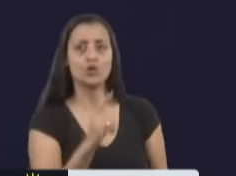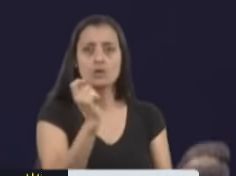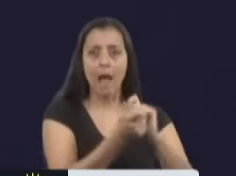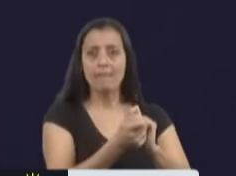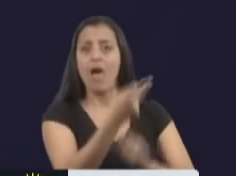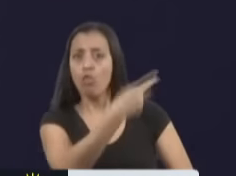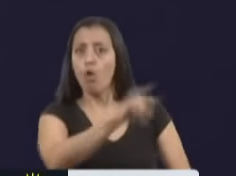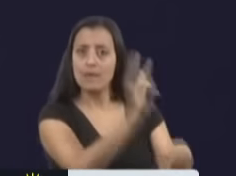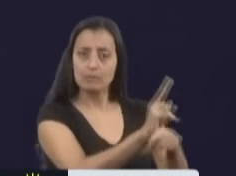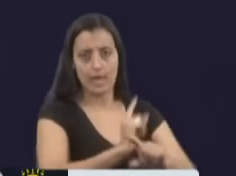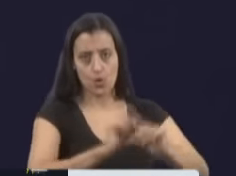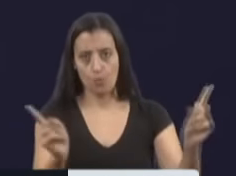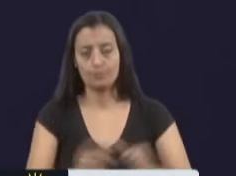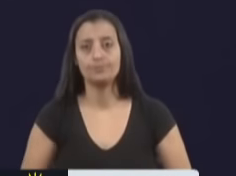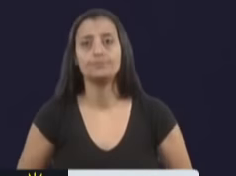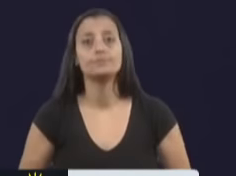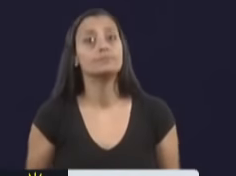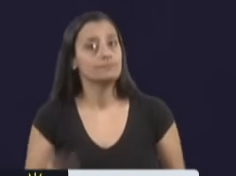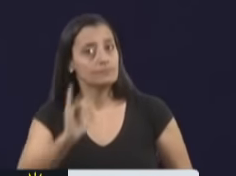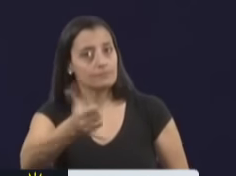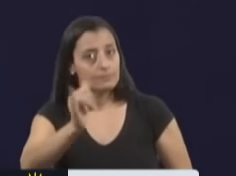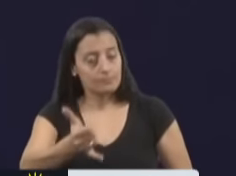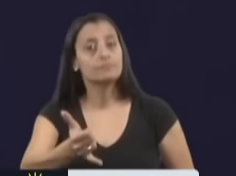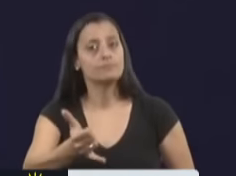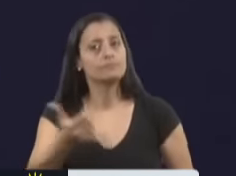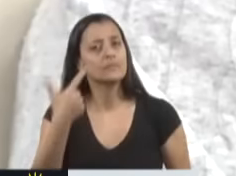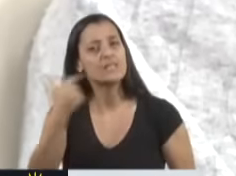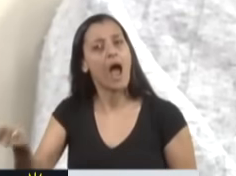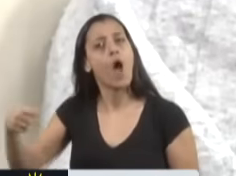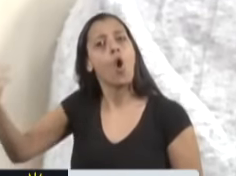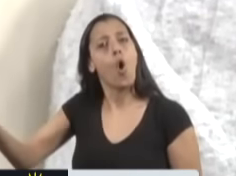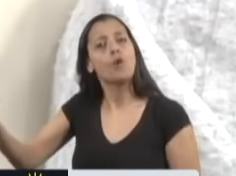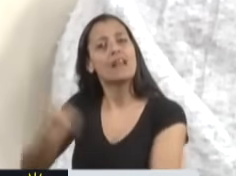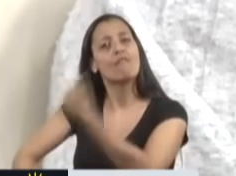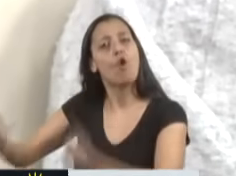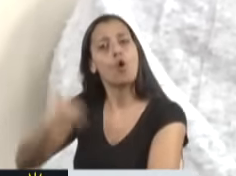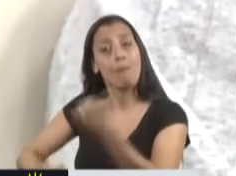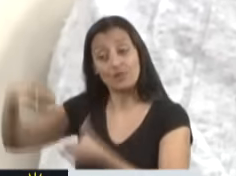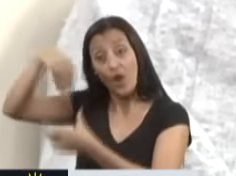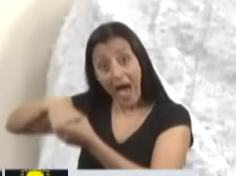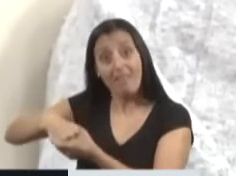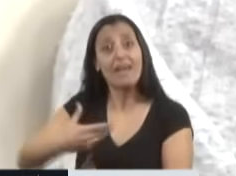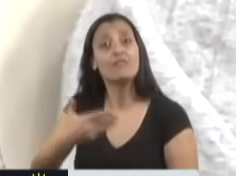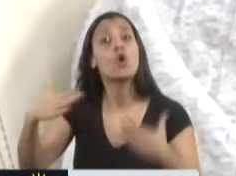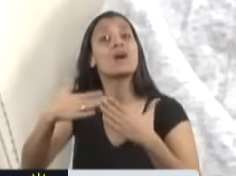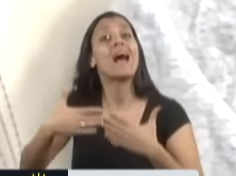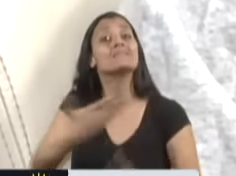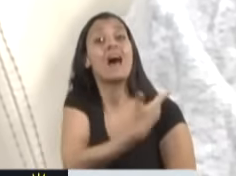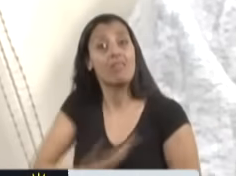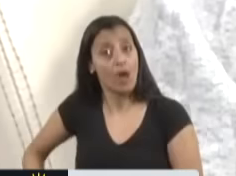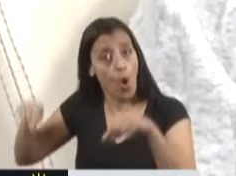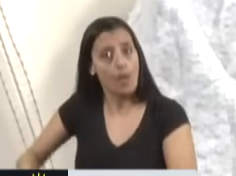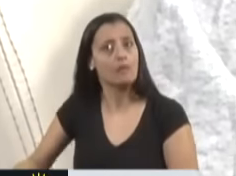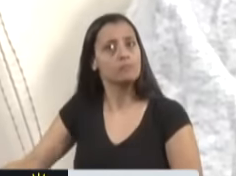claro Eh sí Bueno yo puede confirmar con otras fuentes de casa de gobi que si hay alerta máxima Por eso te preguntaba